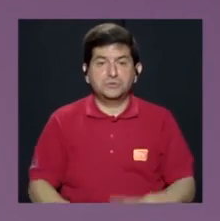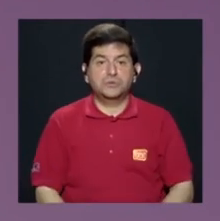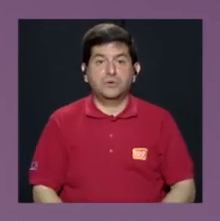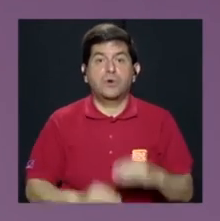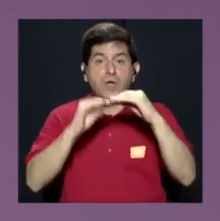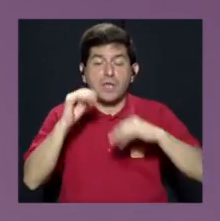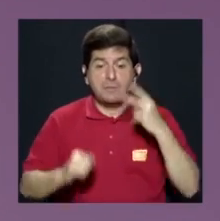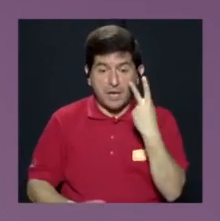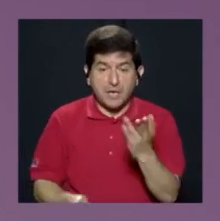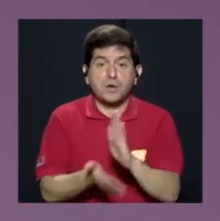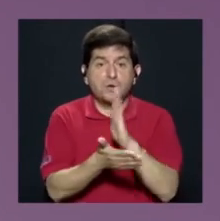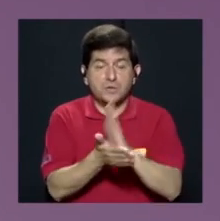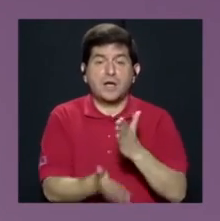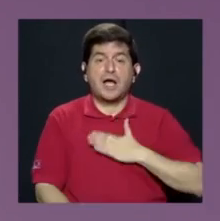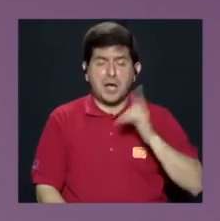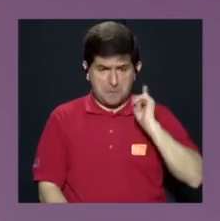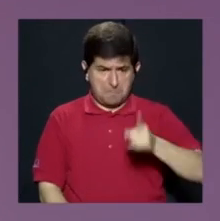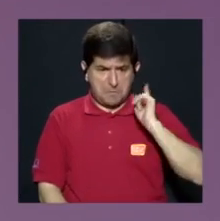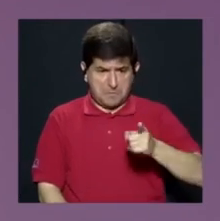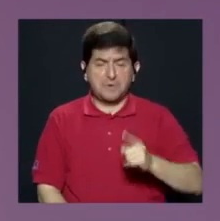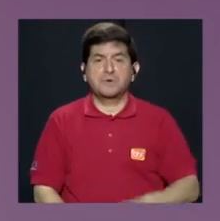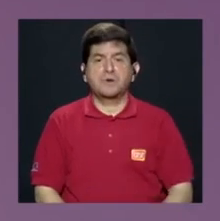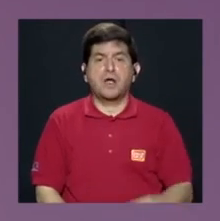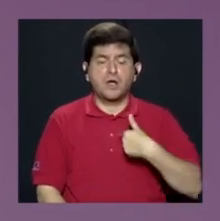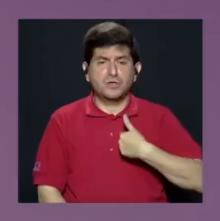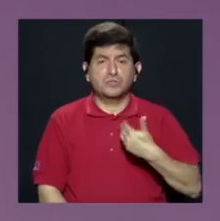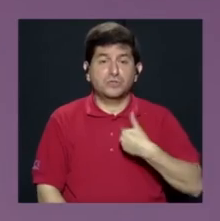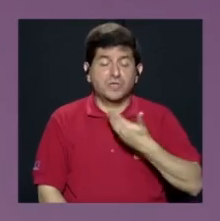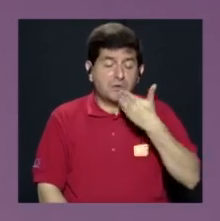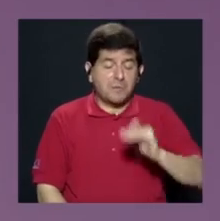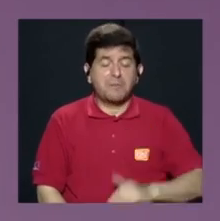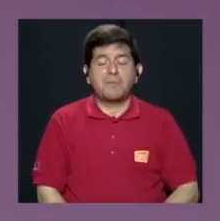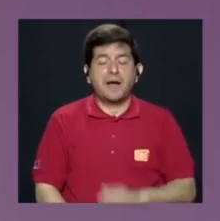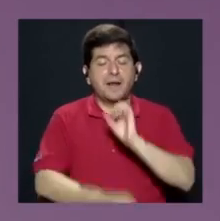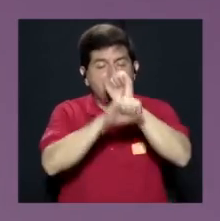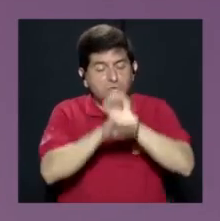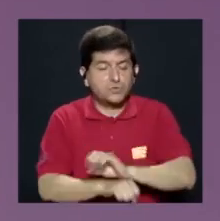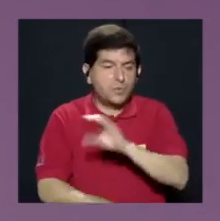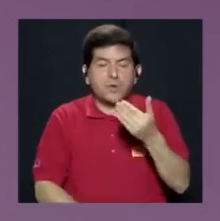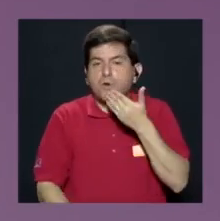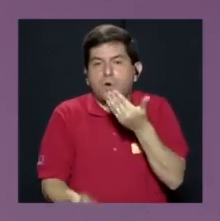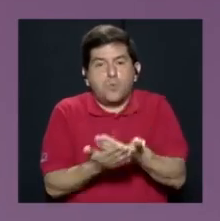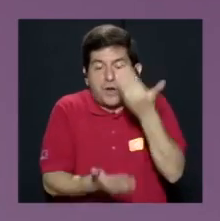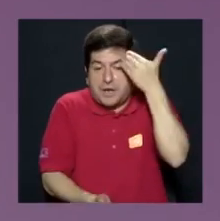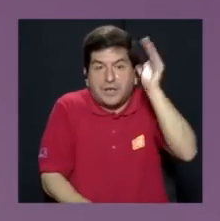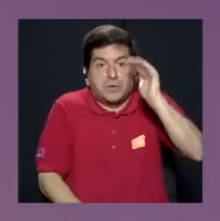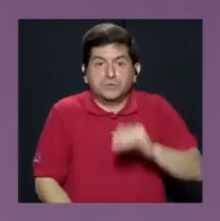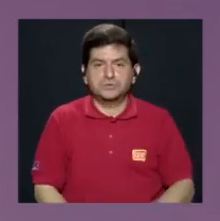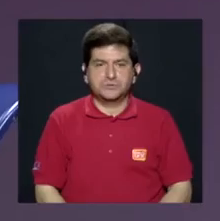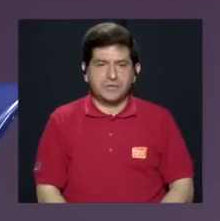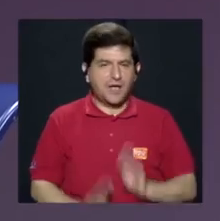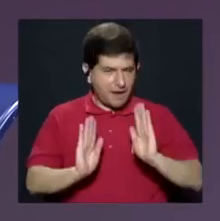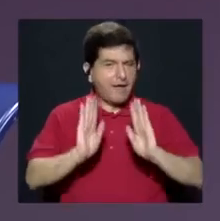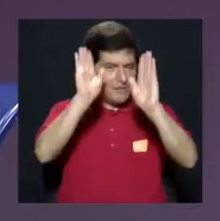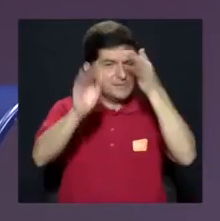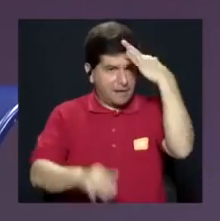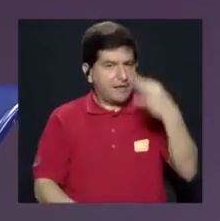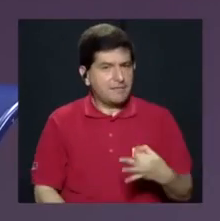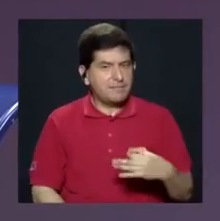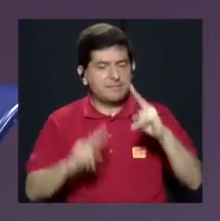revisar el expediente. A mí me regañaron montones porque yo tengo la mala costumbre o la buena costumbre, no sé qué será. La excelente